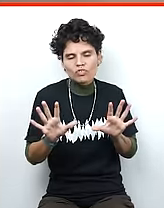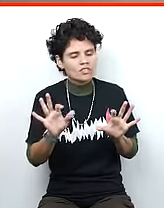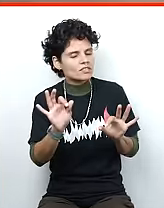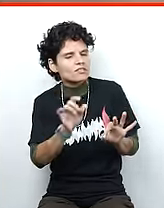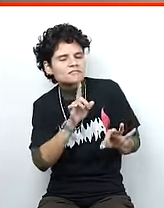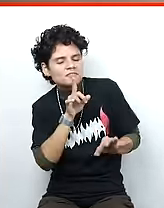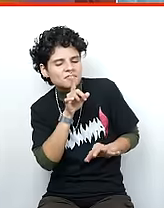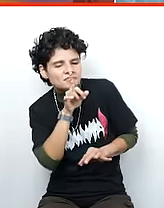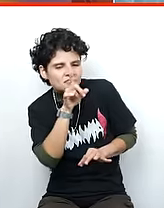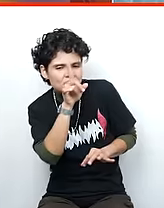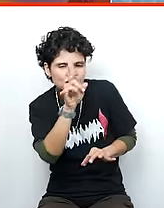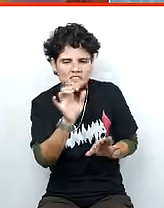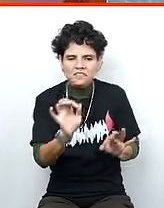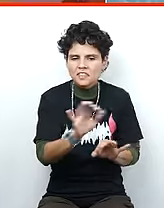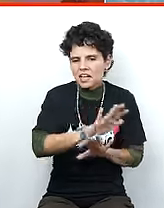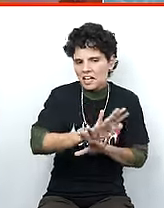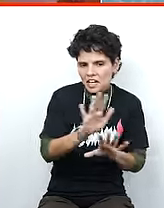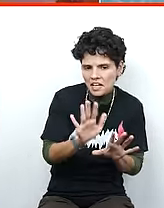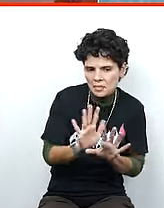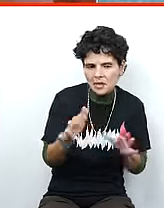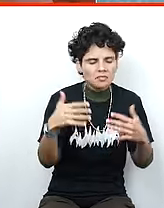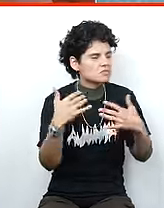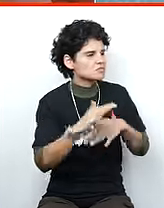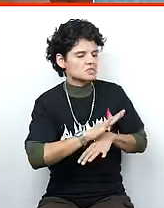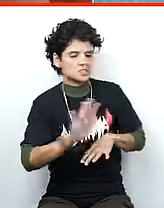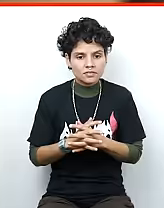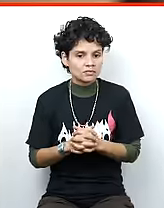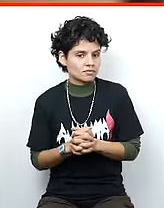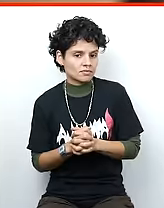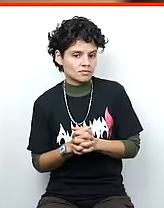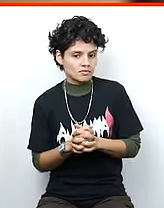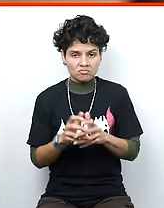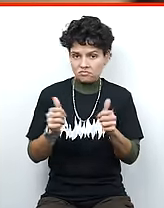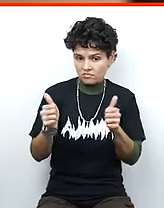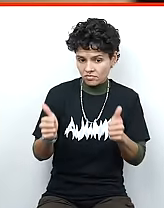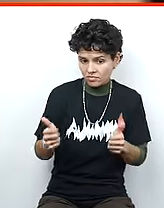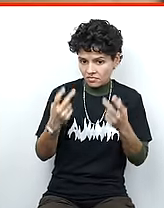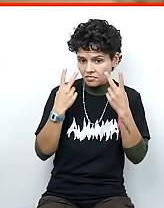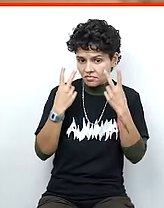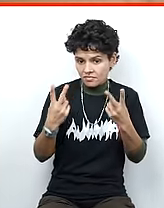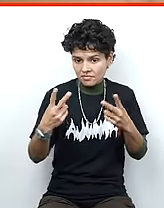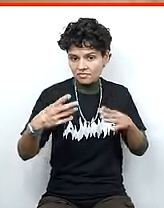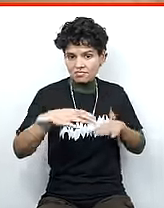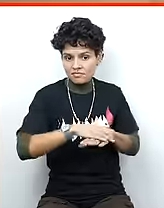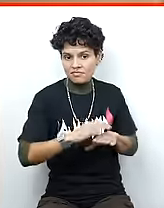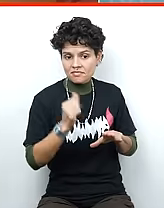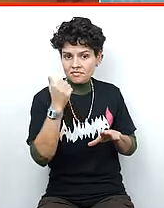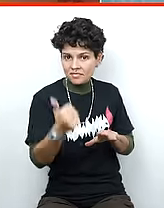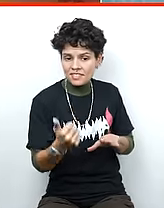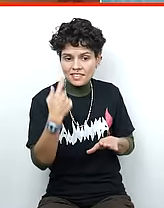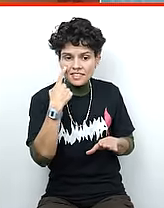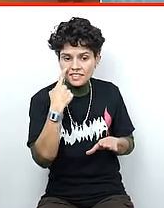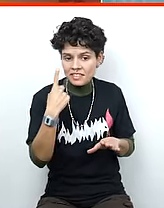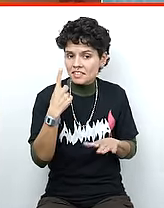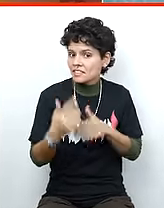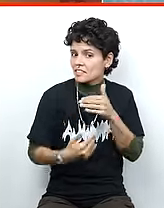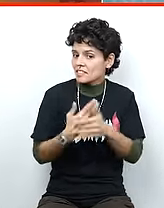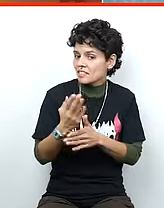¿No? Ahí nomás. Ahí quedaron. ¿Me ha ido bien o no? Sí, sí, bueno. Le ha ido